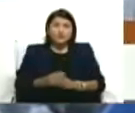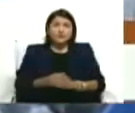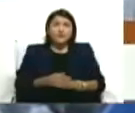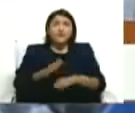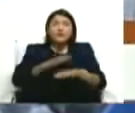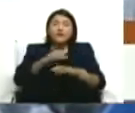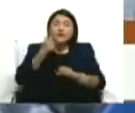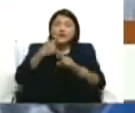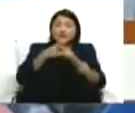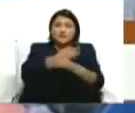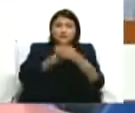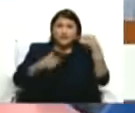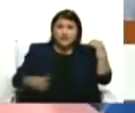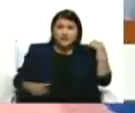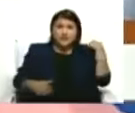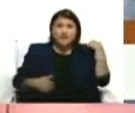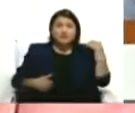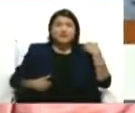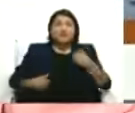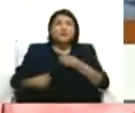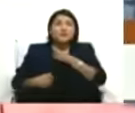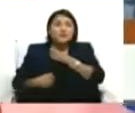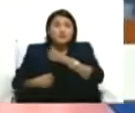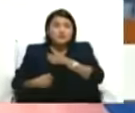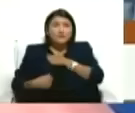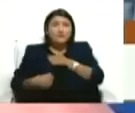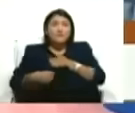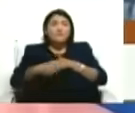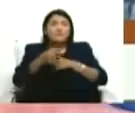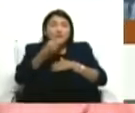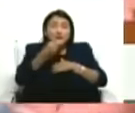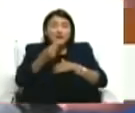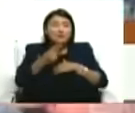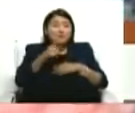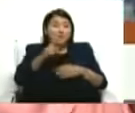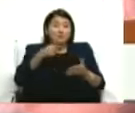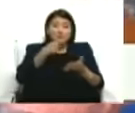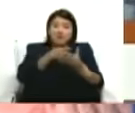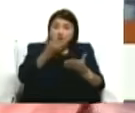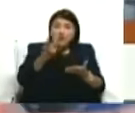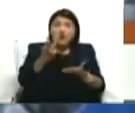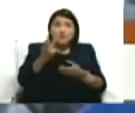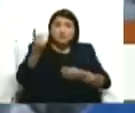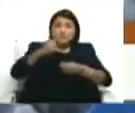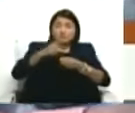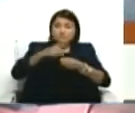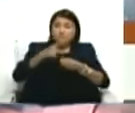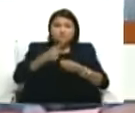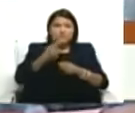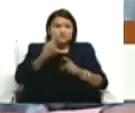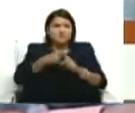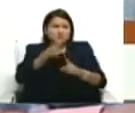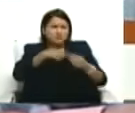expresidente declaró, oye, pero ¿para qué pagarle el petróleo a Venezuela si yo iba a invadir y me lo iba a